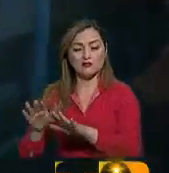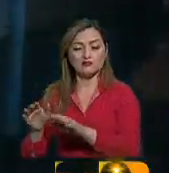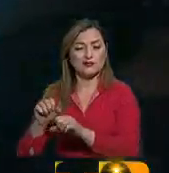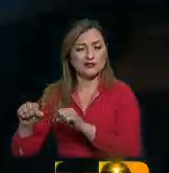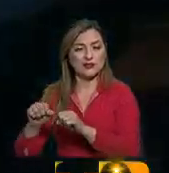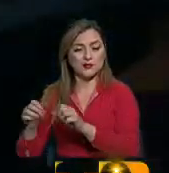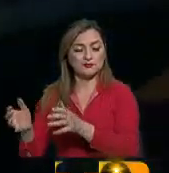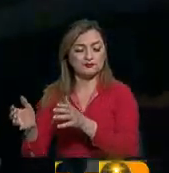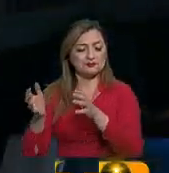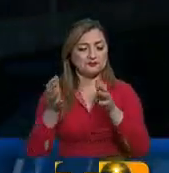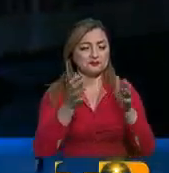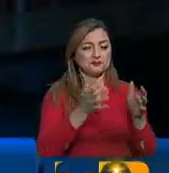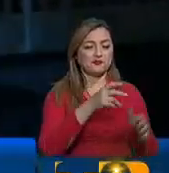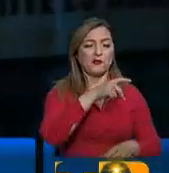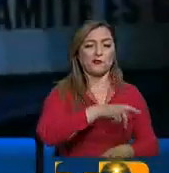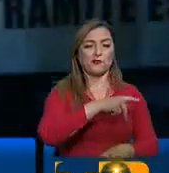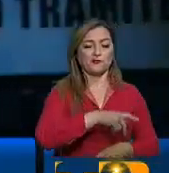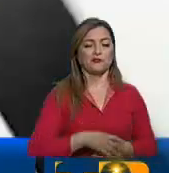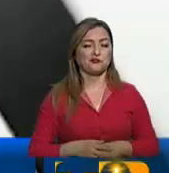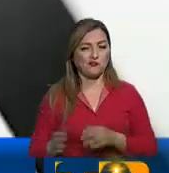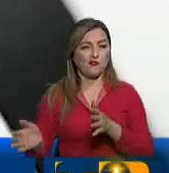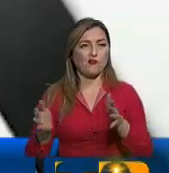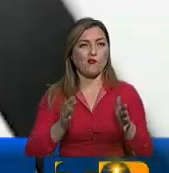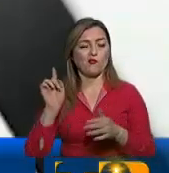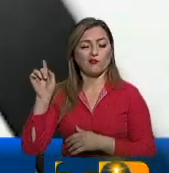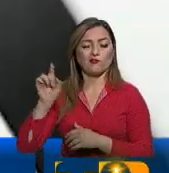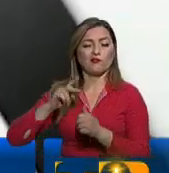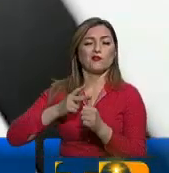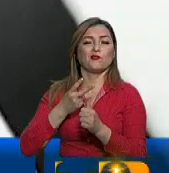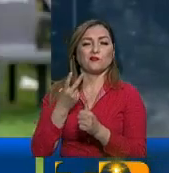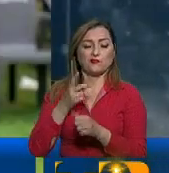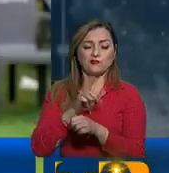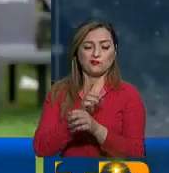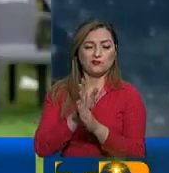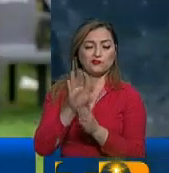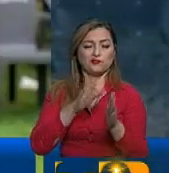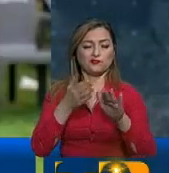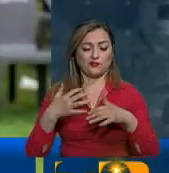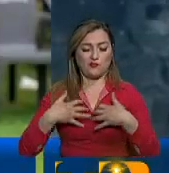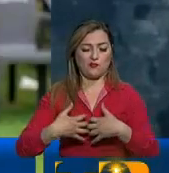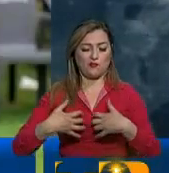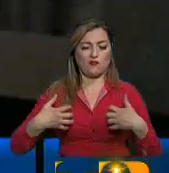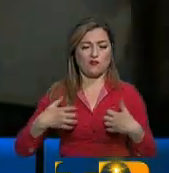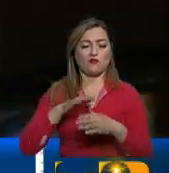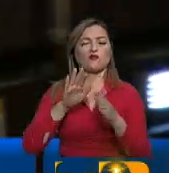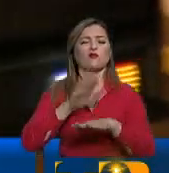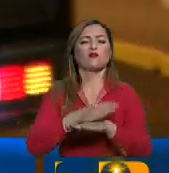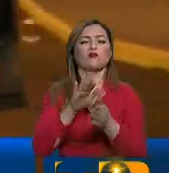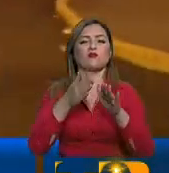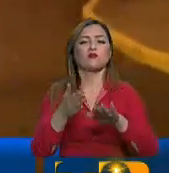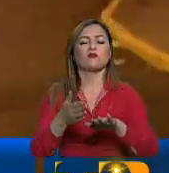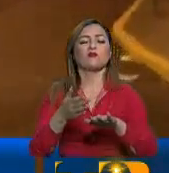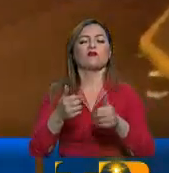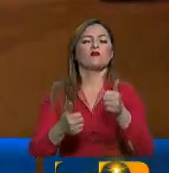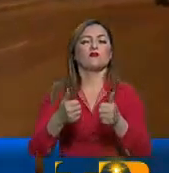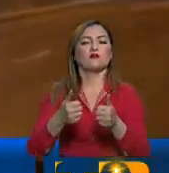una segunda autopsia se efecto al cuerpo de naomi arcentales con el objetivo de esclarecer las circunstancias de su muerte la madre de naomi